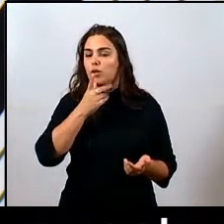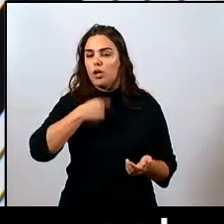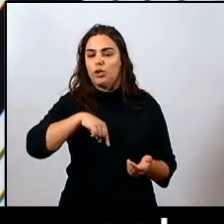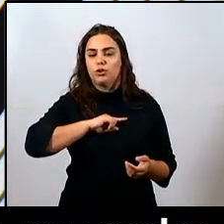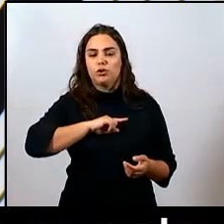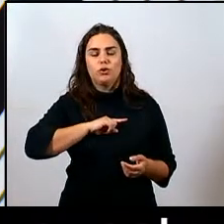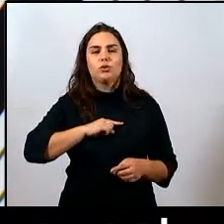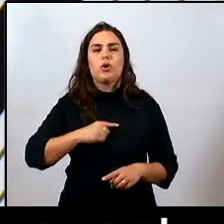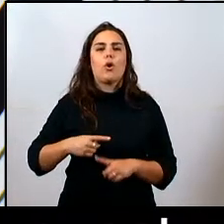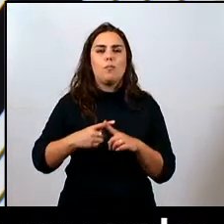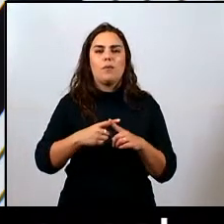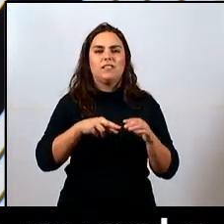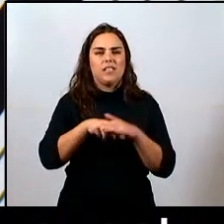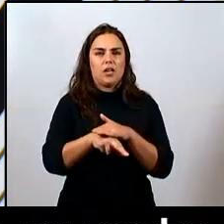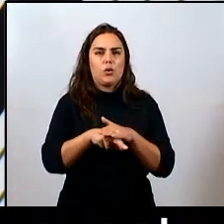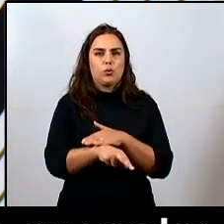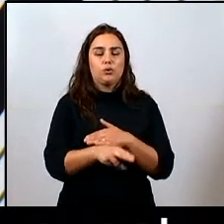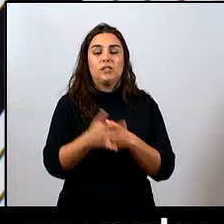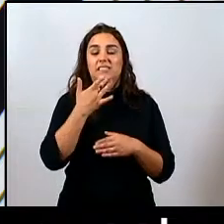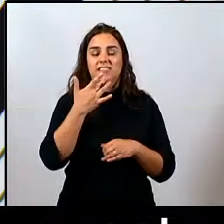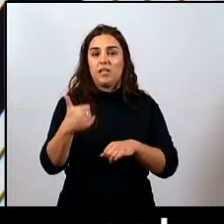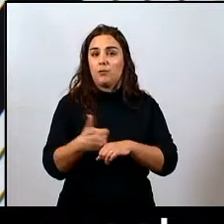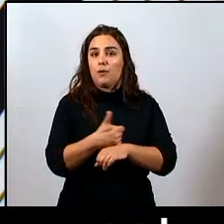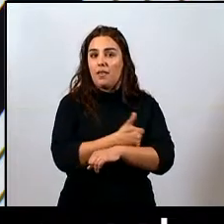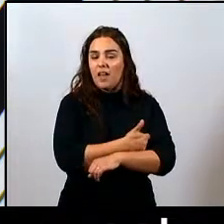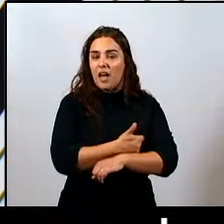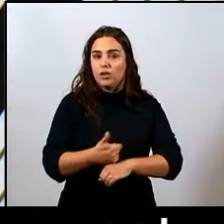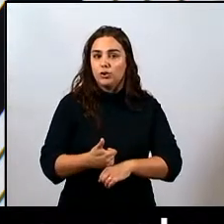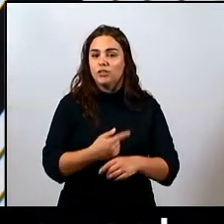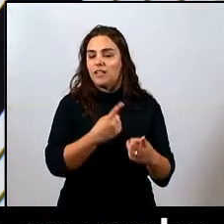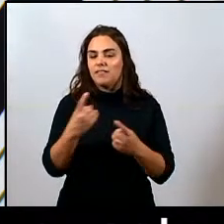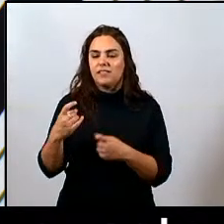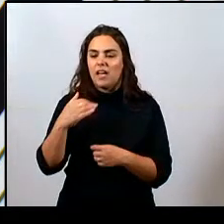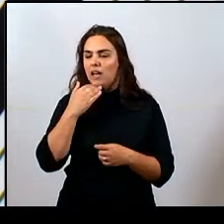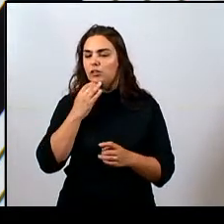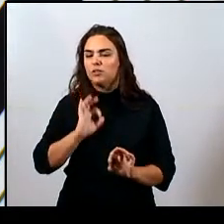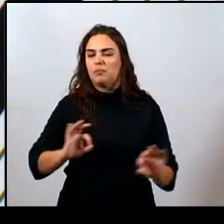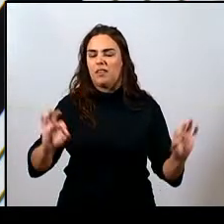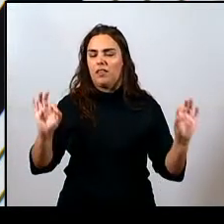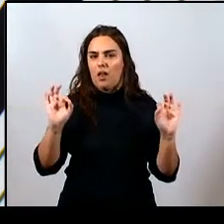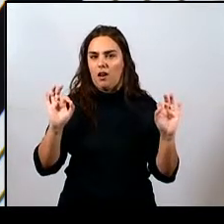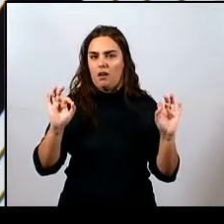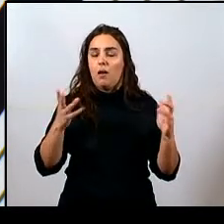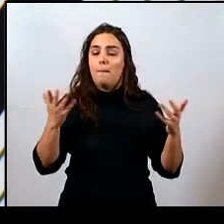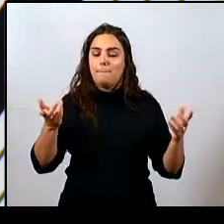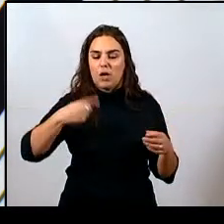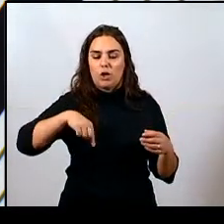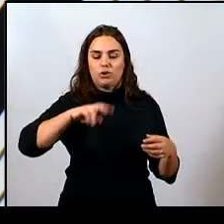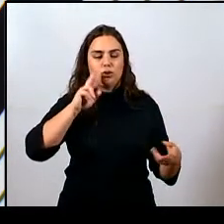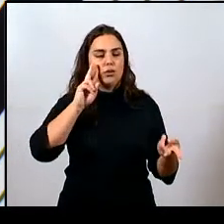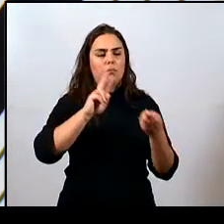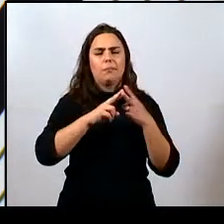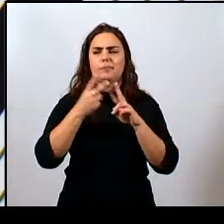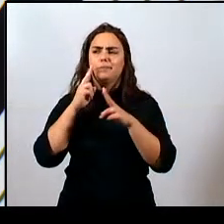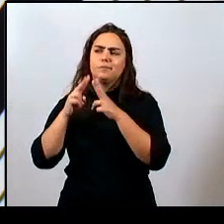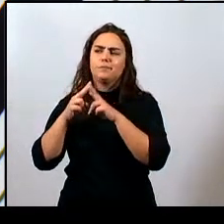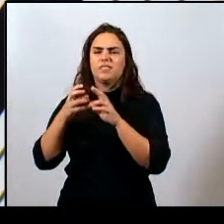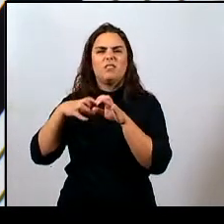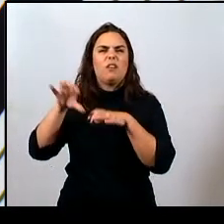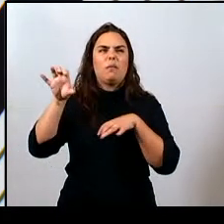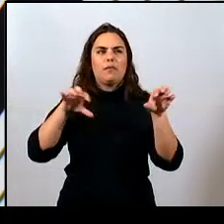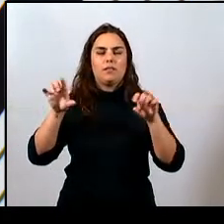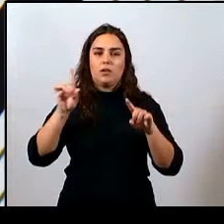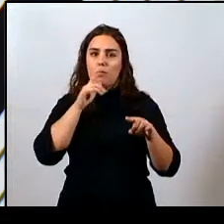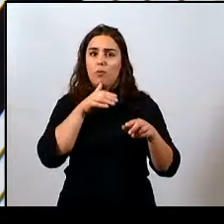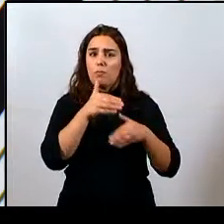compartir todos nuestros recursos cuando a algún ciudadano le haga falta algo extraordinario y no mirarnos entre nosotros como si fuéramos distintos países porque la